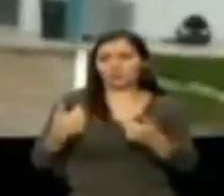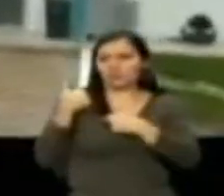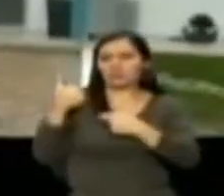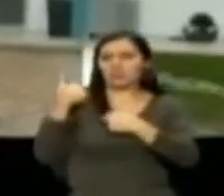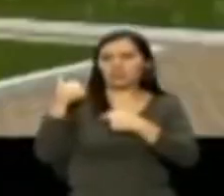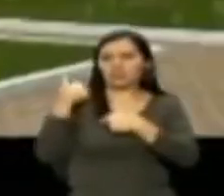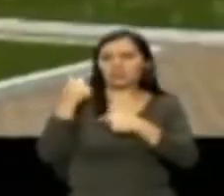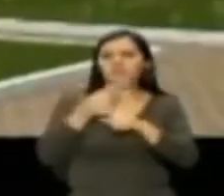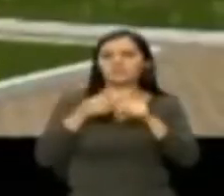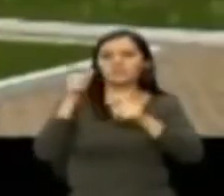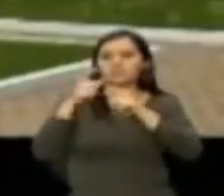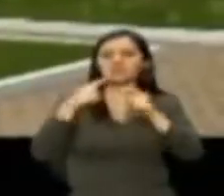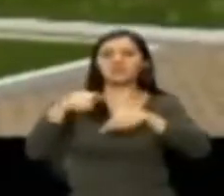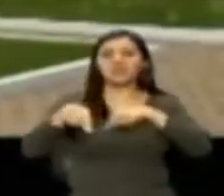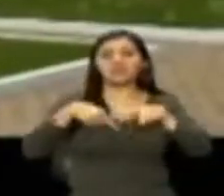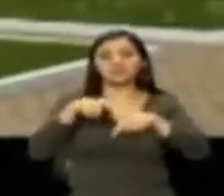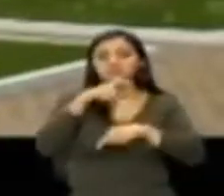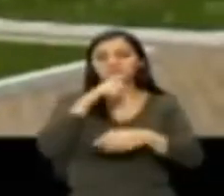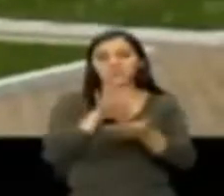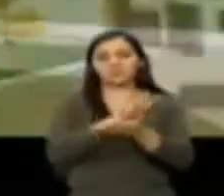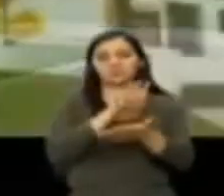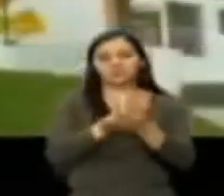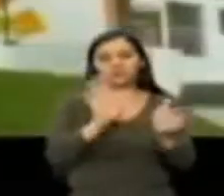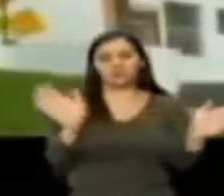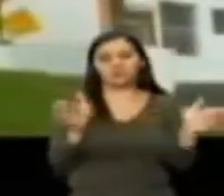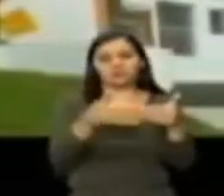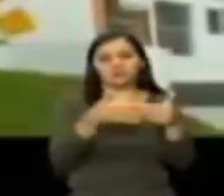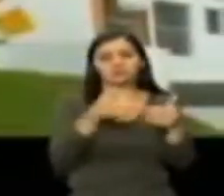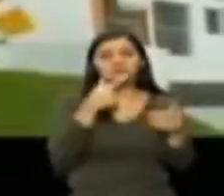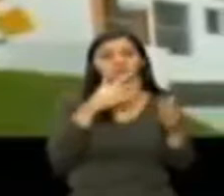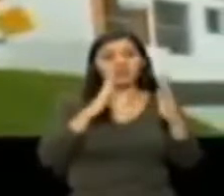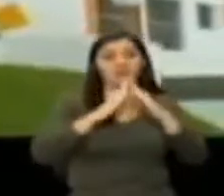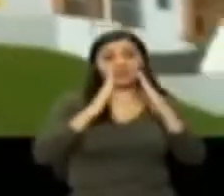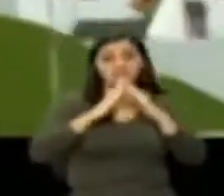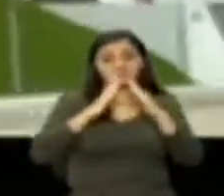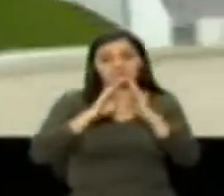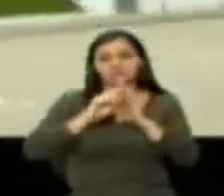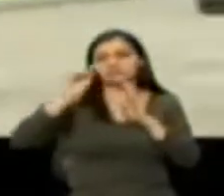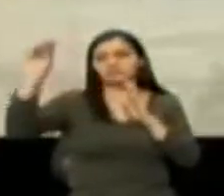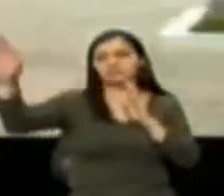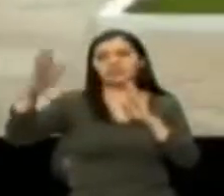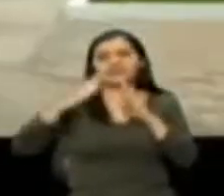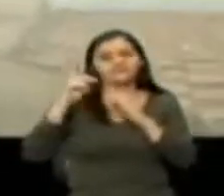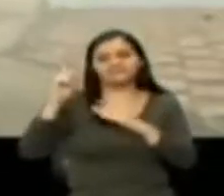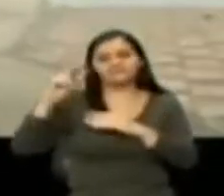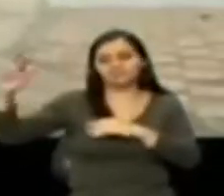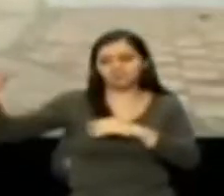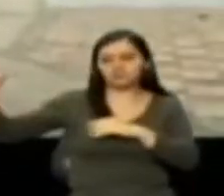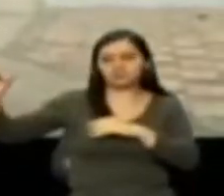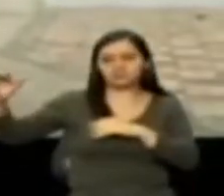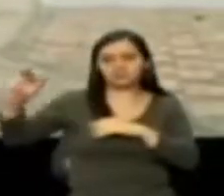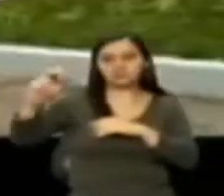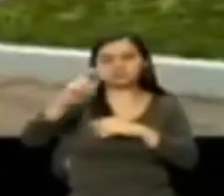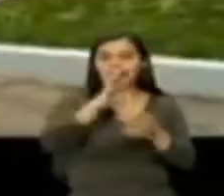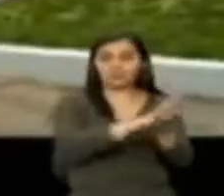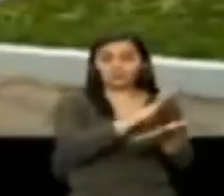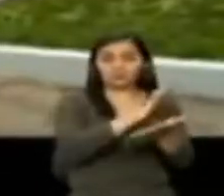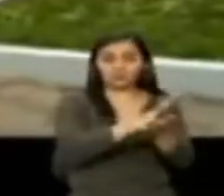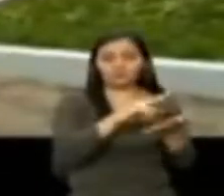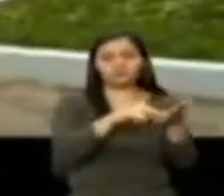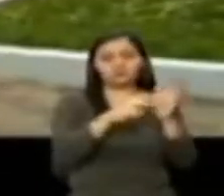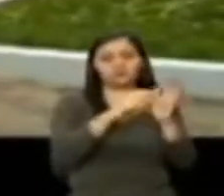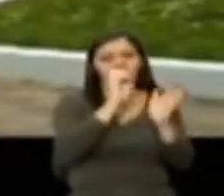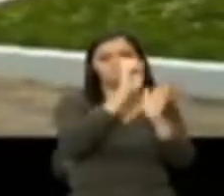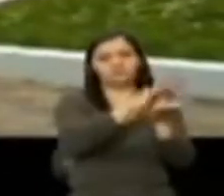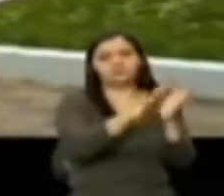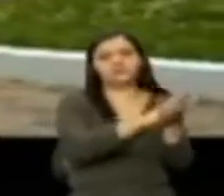engañan a la gente. O sea, el transporte es de la escuelita cerrada, no de la casa. O sea, y ese chico tenía que caminar de la casa a la escuelita. Entonces nosotros vamos a ver dónde